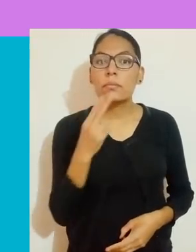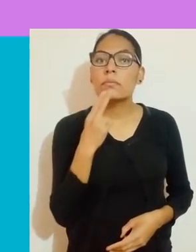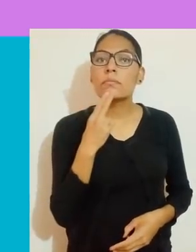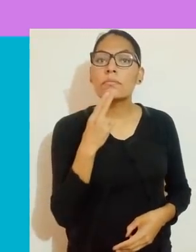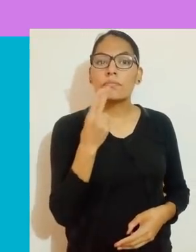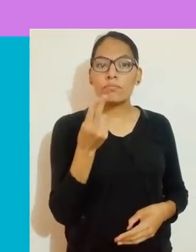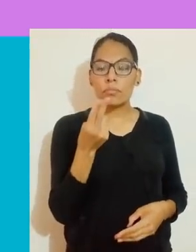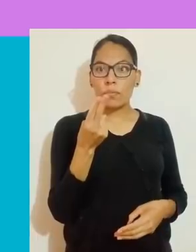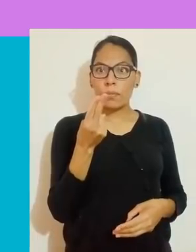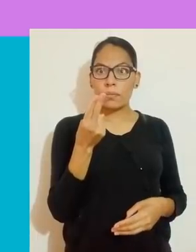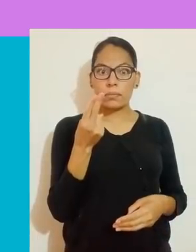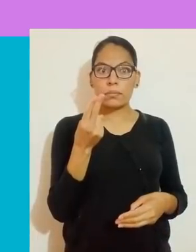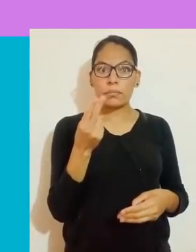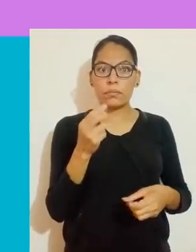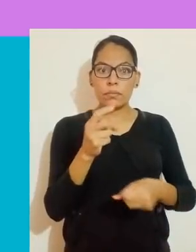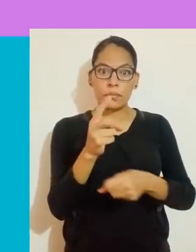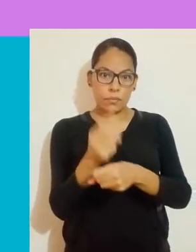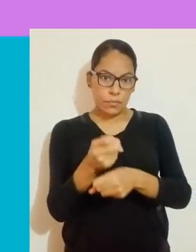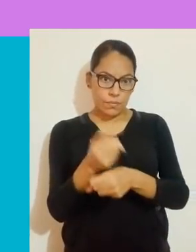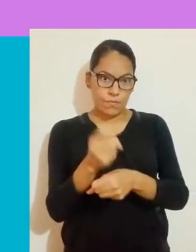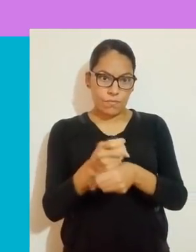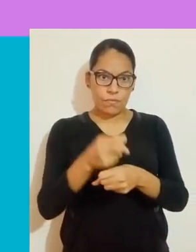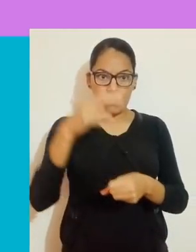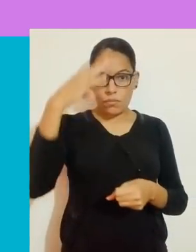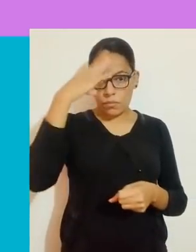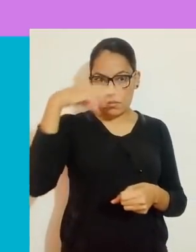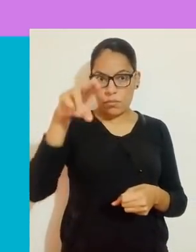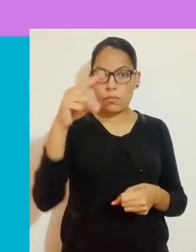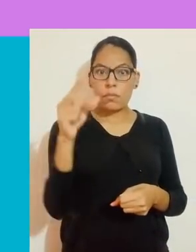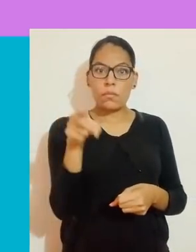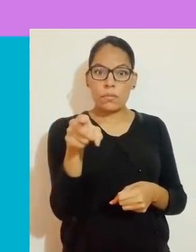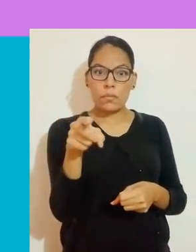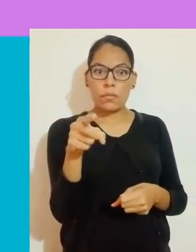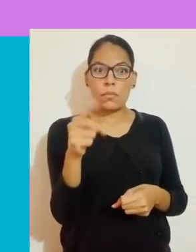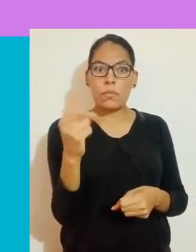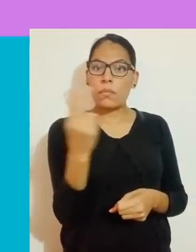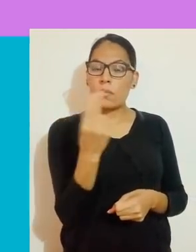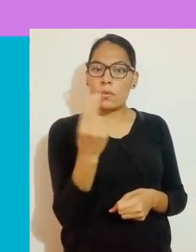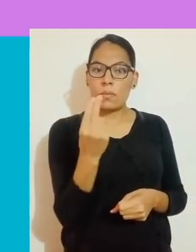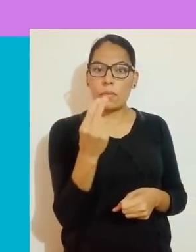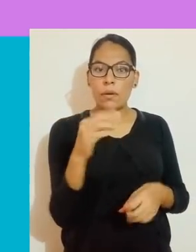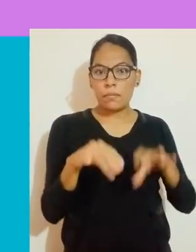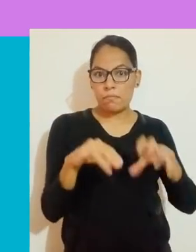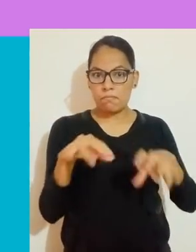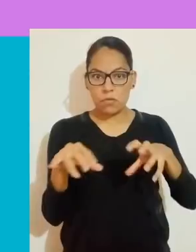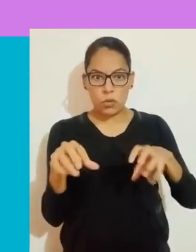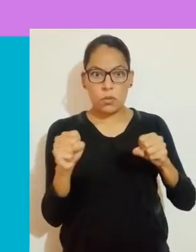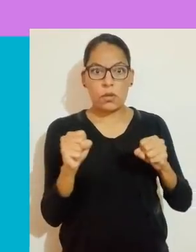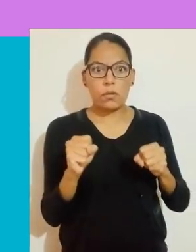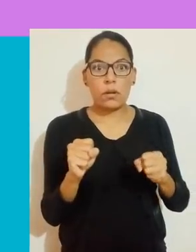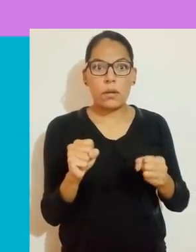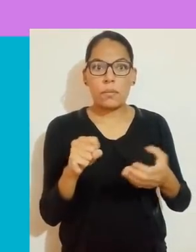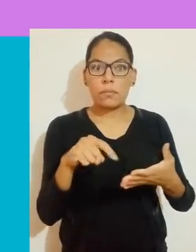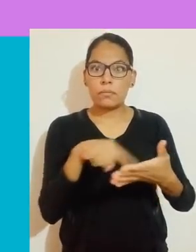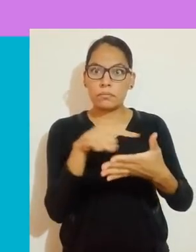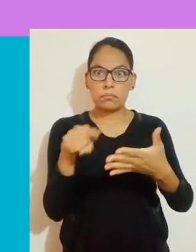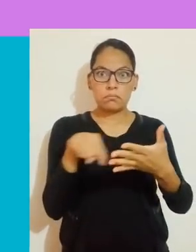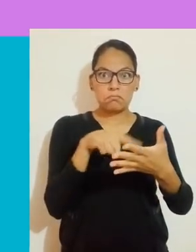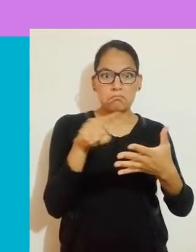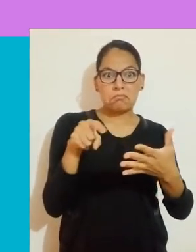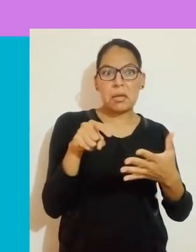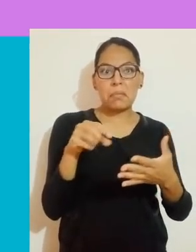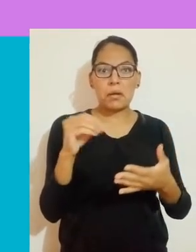puedas accesar a los recursos digitales requieres de un dispositivo. Estos pueden ser una computadora